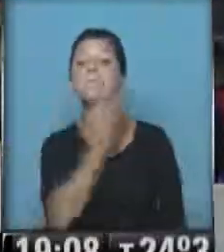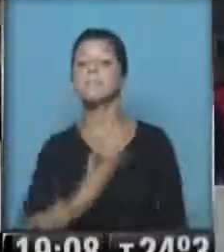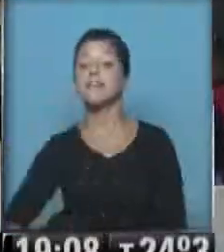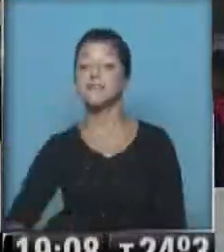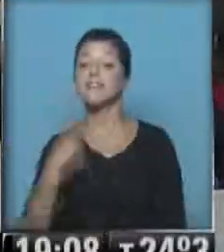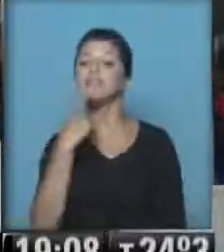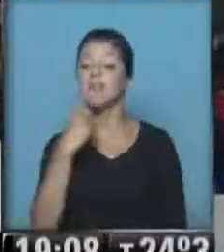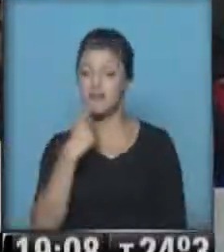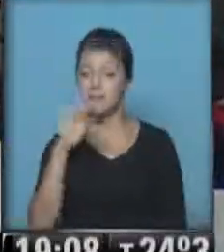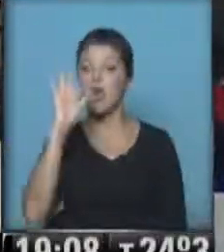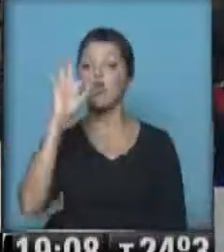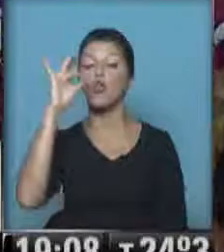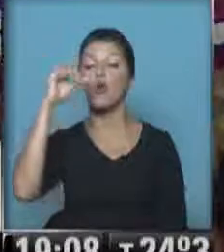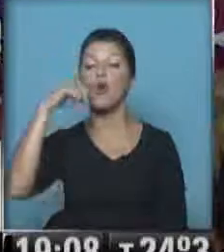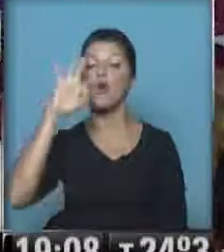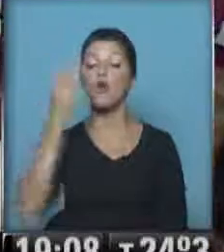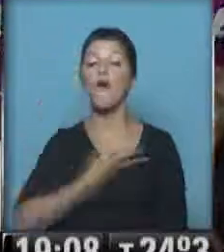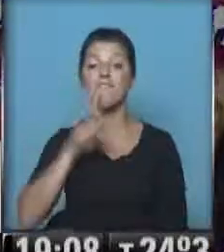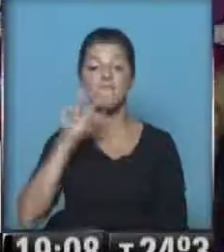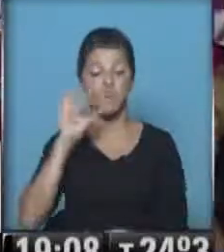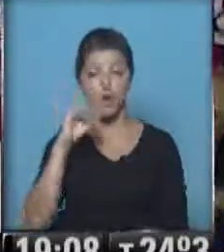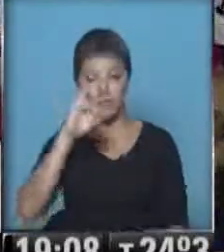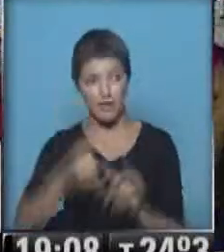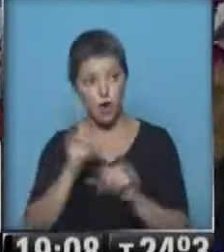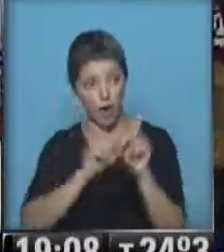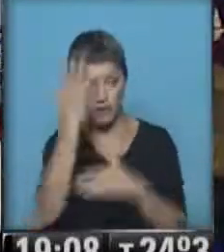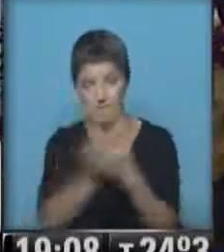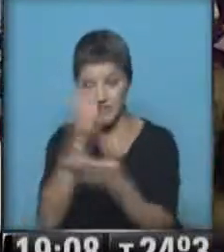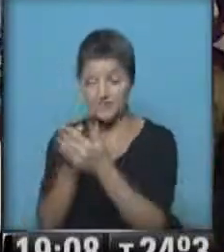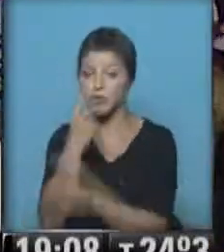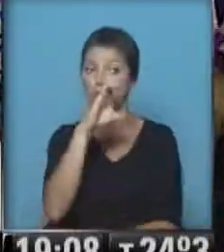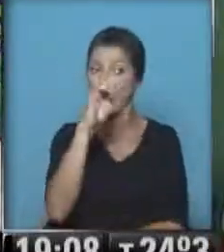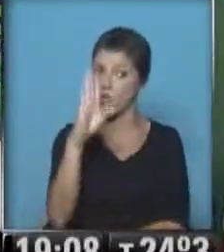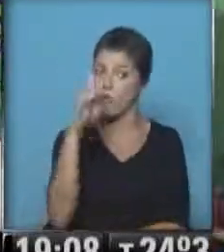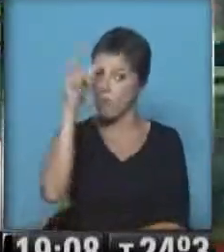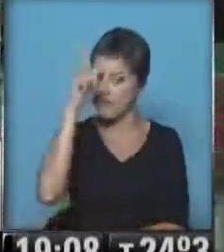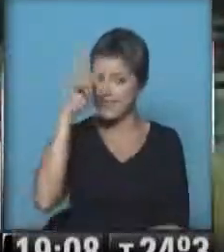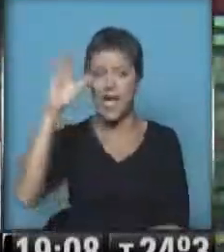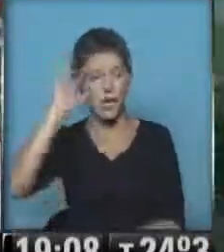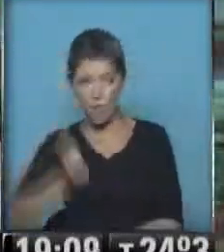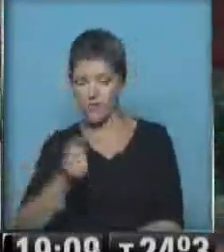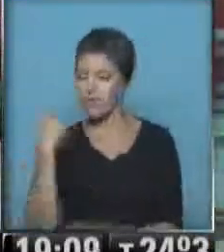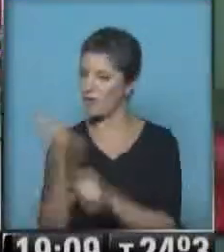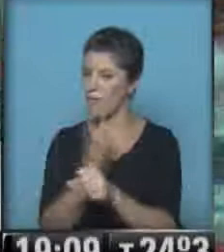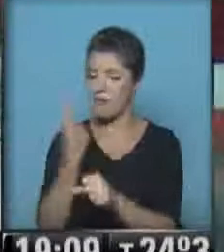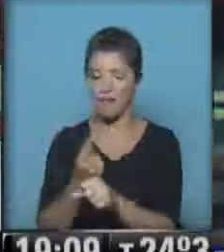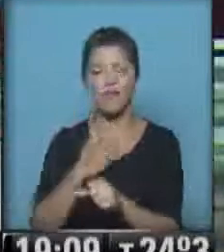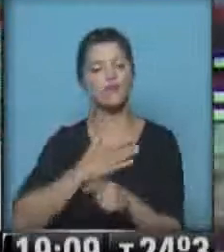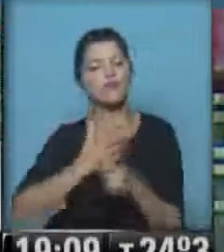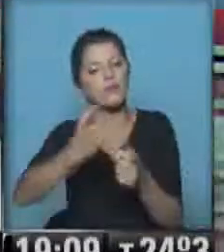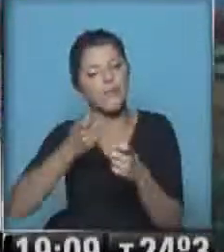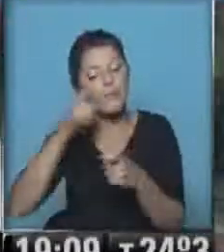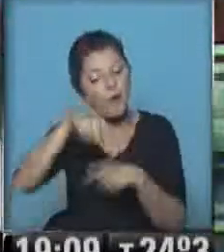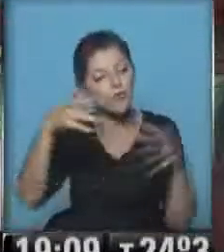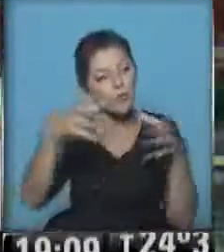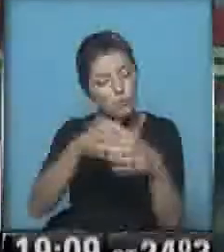Rodolfo D'Onofrio, reconoció errores, pero aseguró que los clubes no pueden ser policías y jueces. Necesitamos que vayan